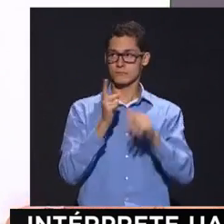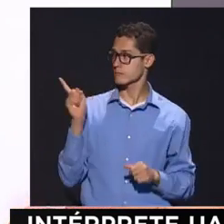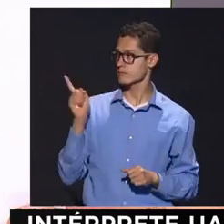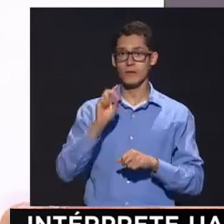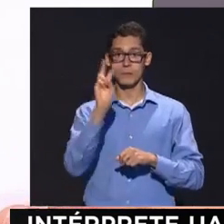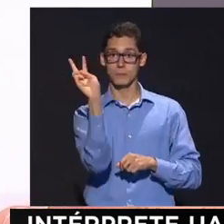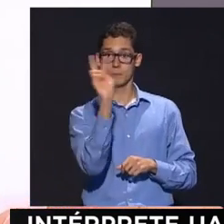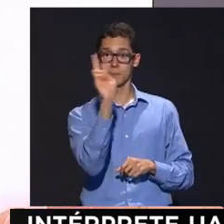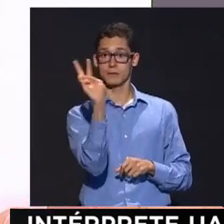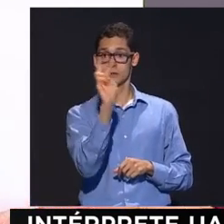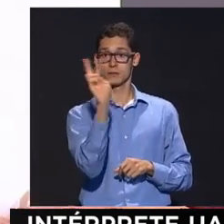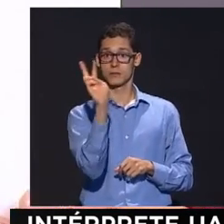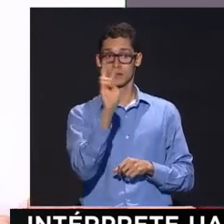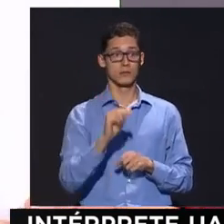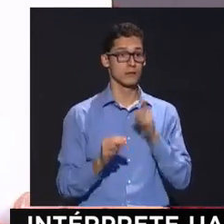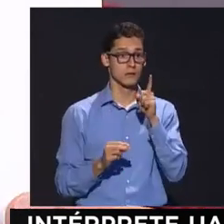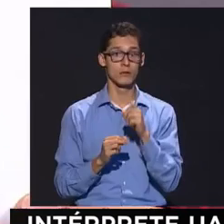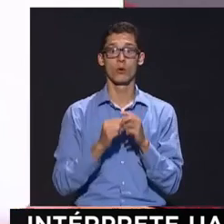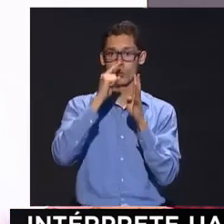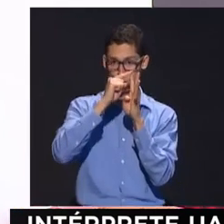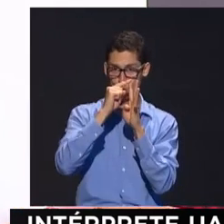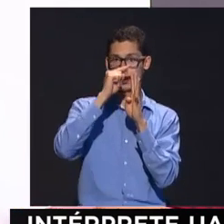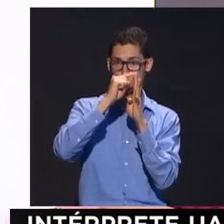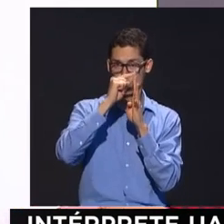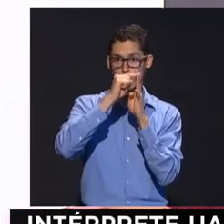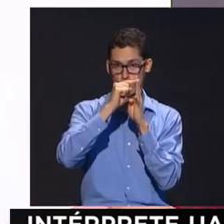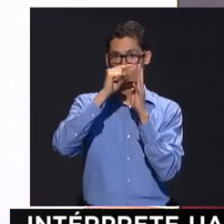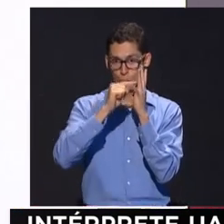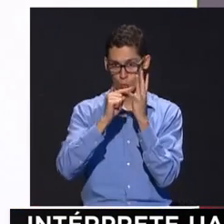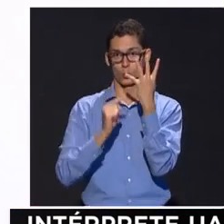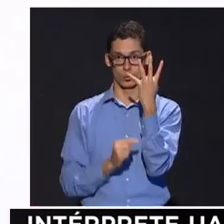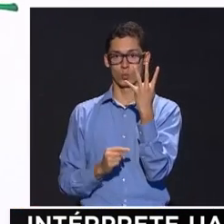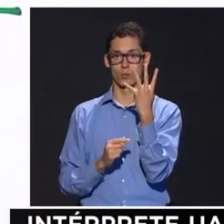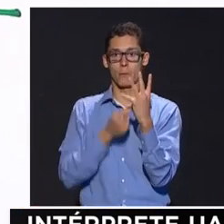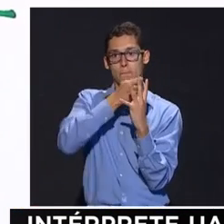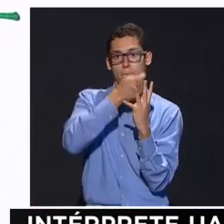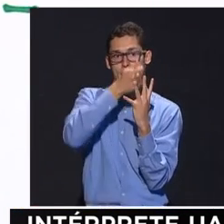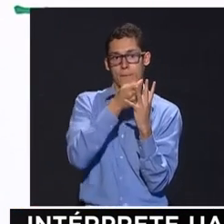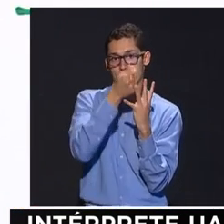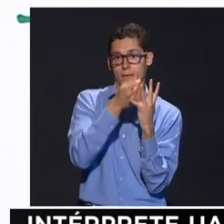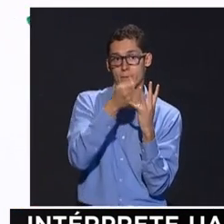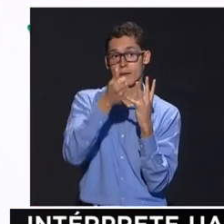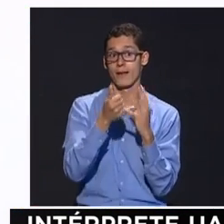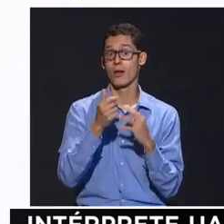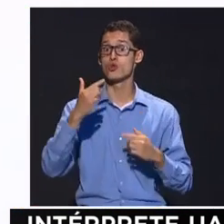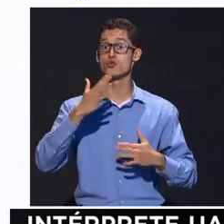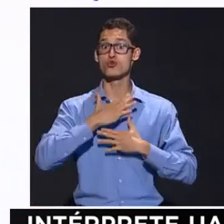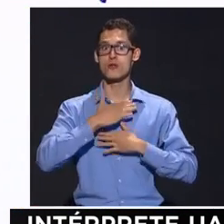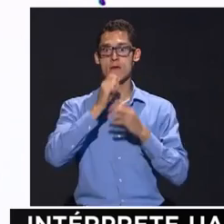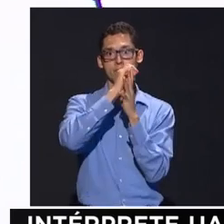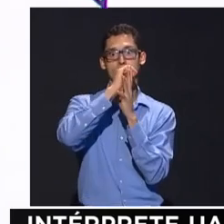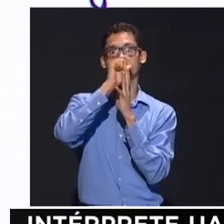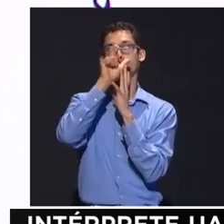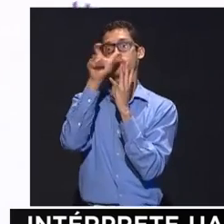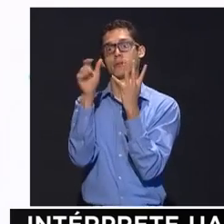misma nota 1 1 1 y 1 en el 1 en el 2 el 3 y el 4 y yo voy a hacer la largo